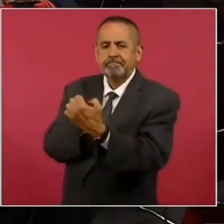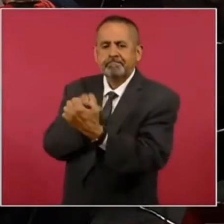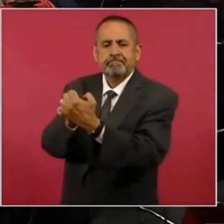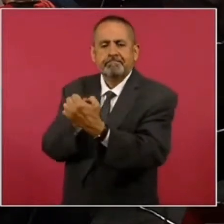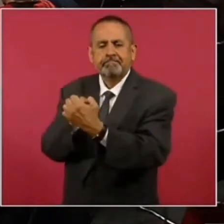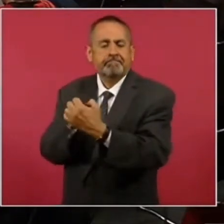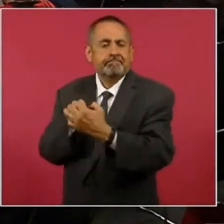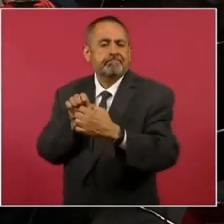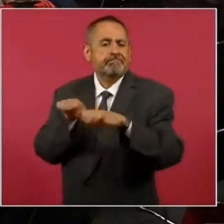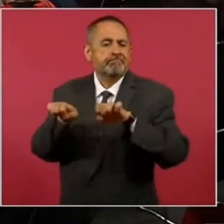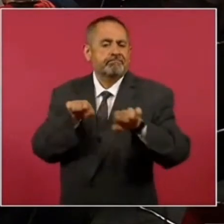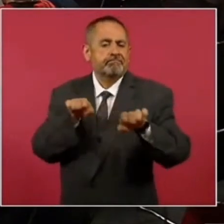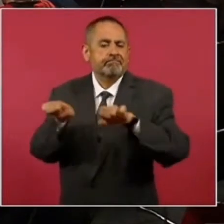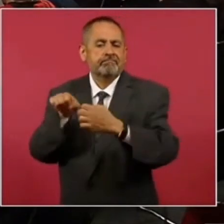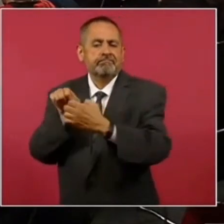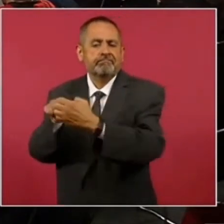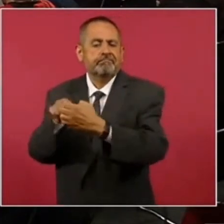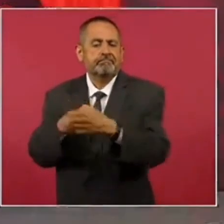de que